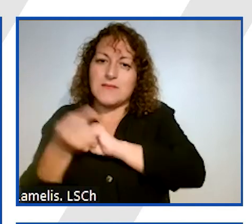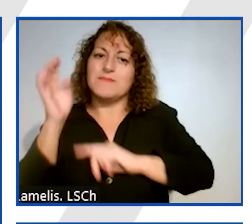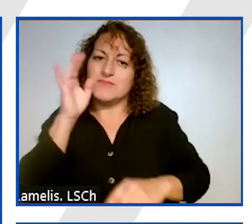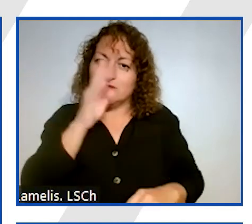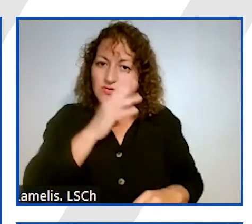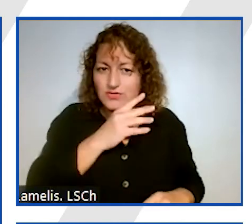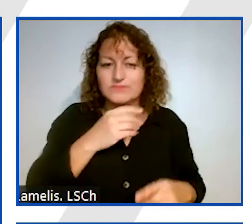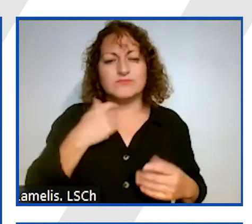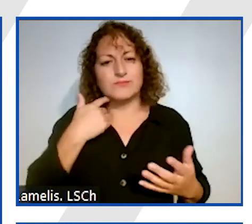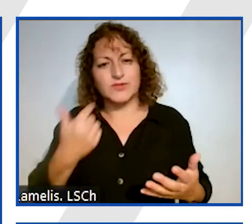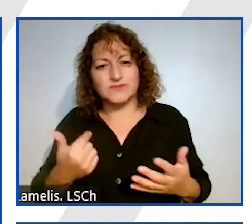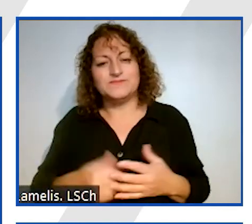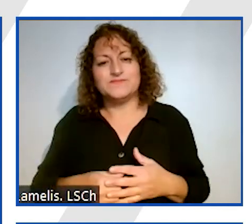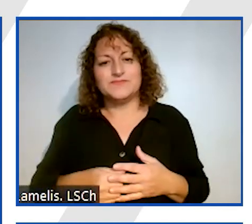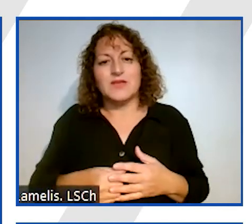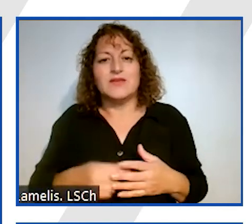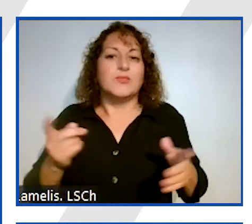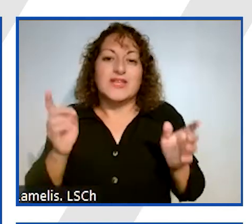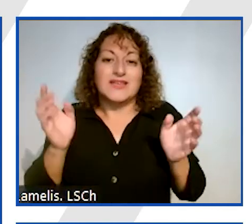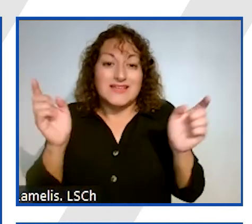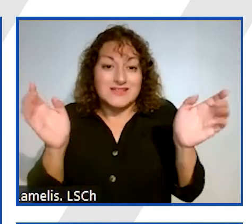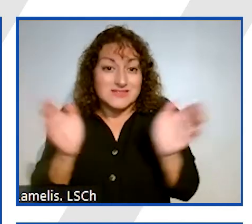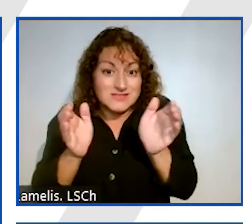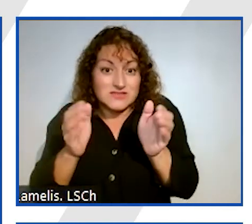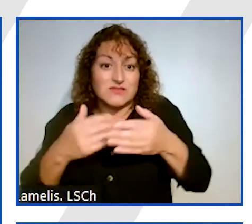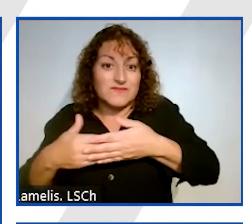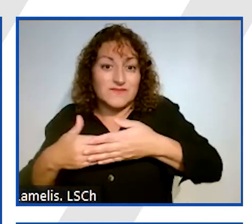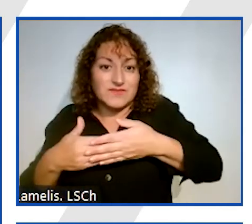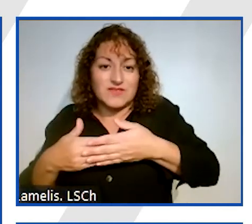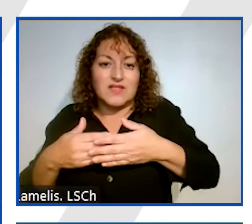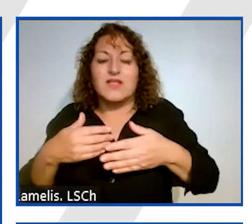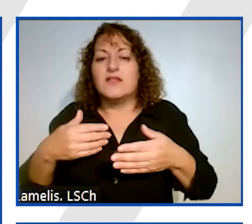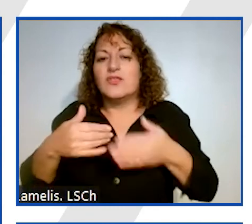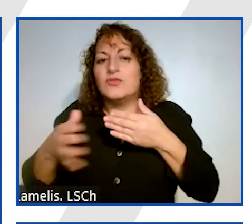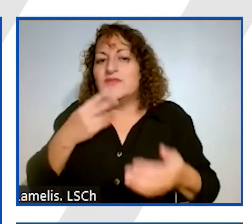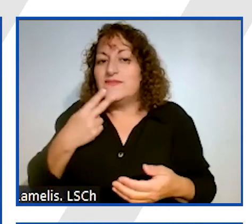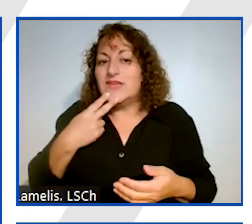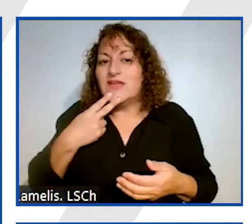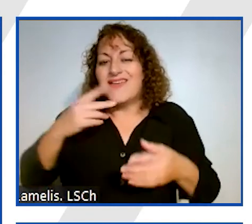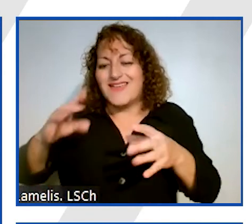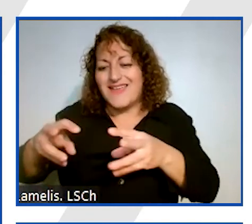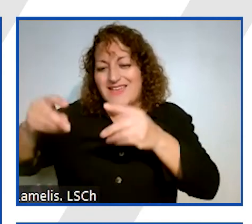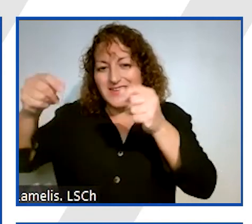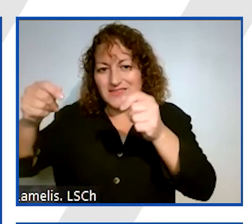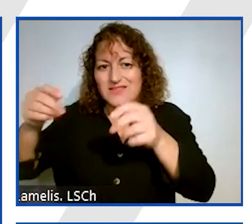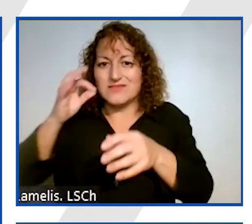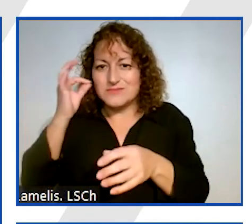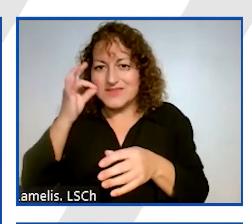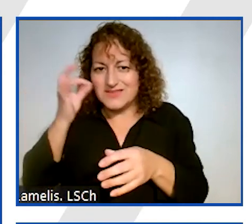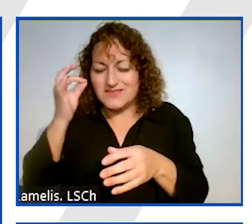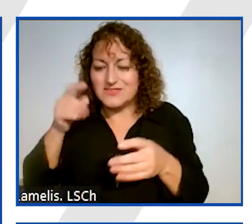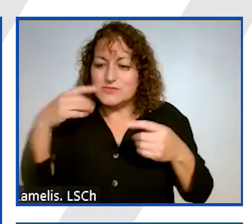básicamente porque este pequeñito del toyo manchado vive en las playas de arena y necesita ser amarillo para camuflarse y que no se lo